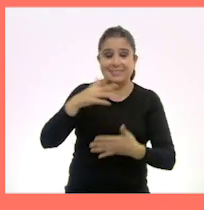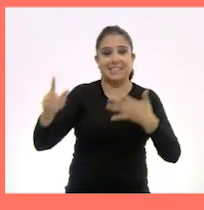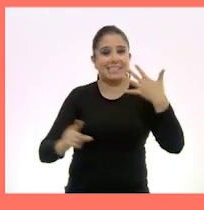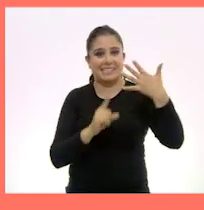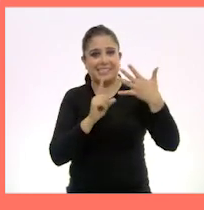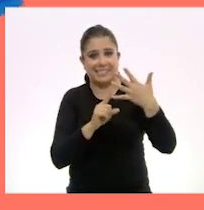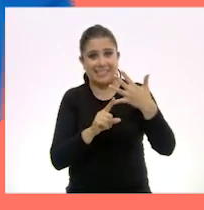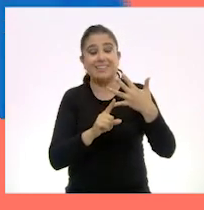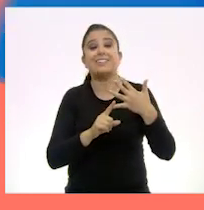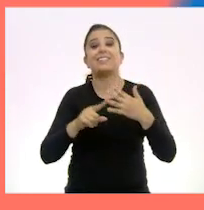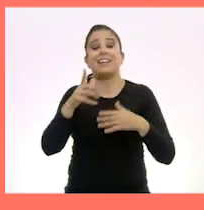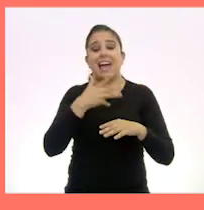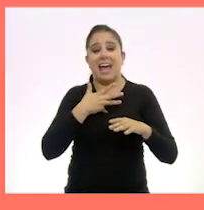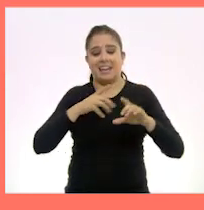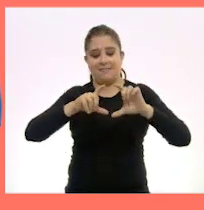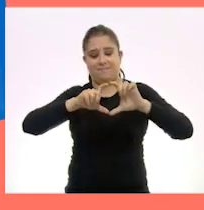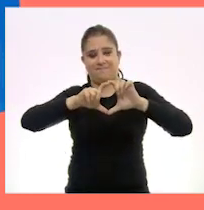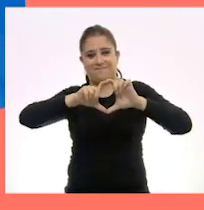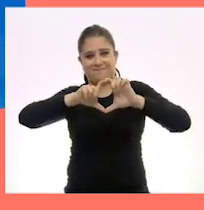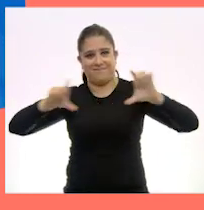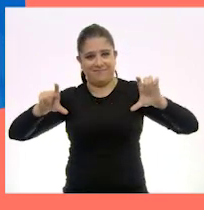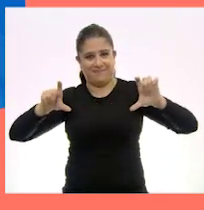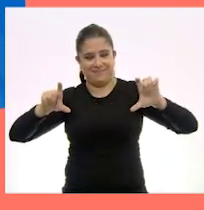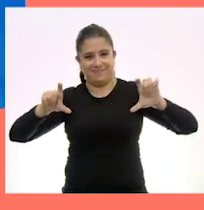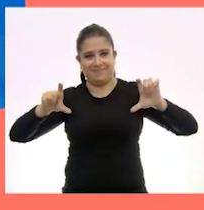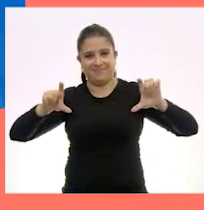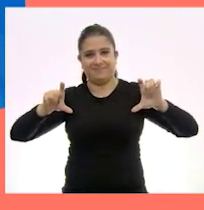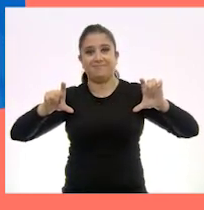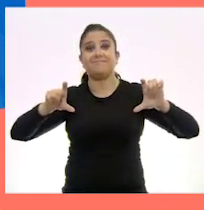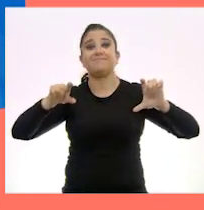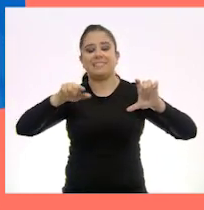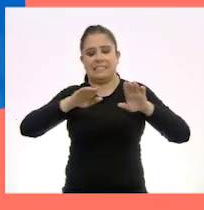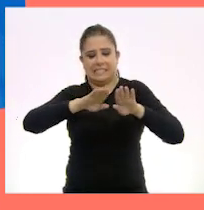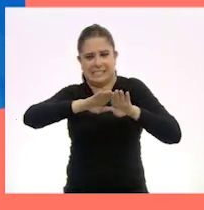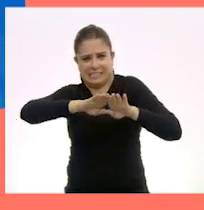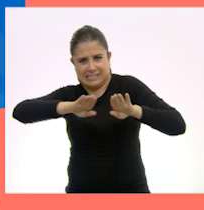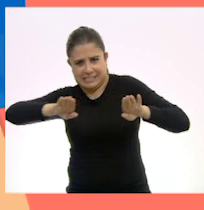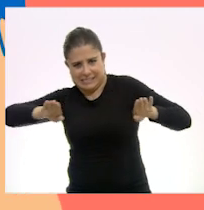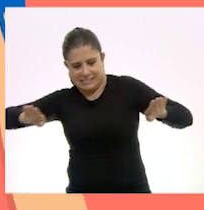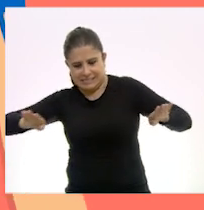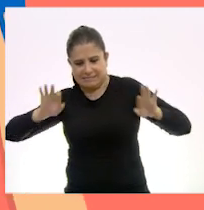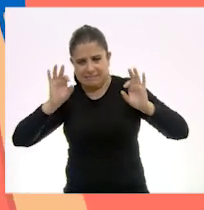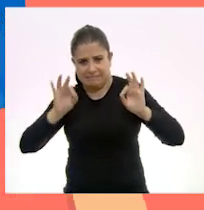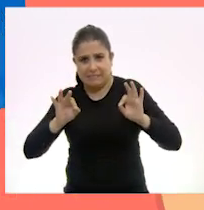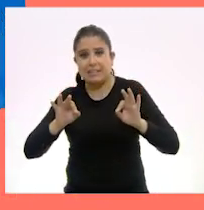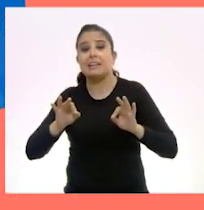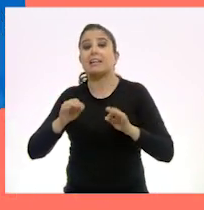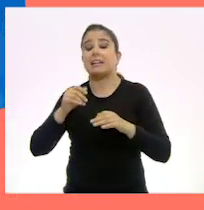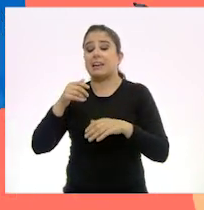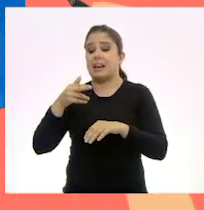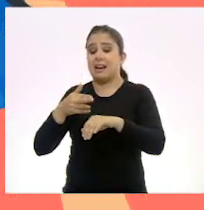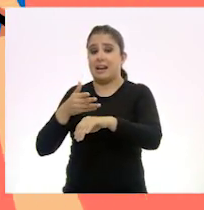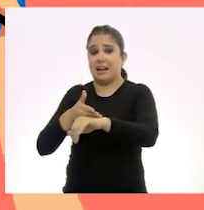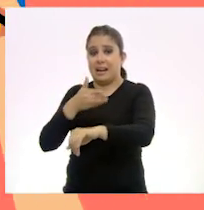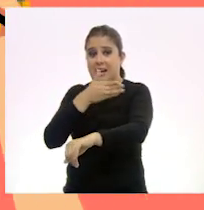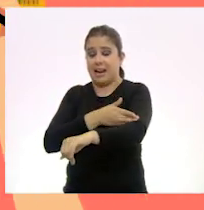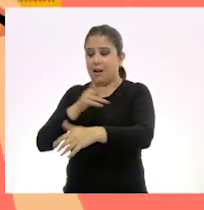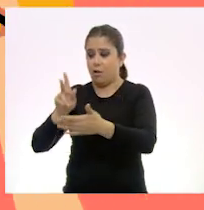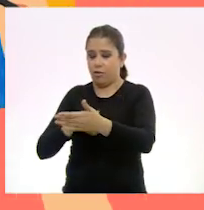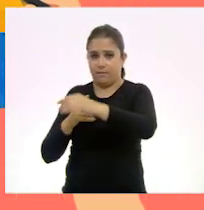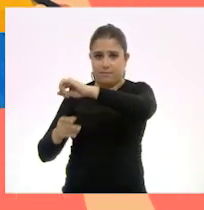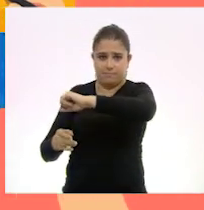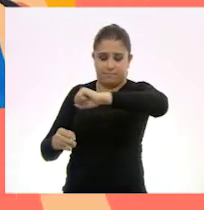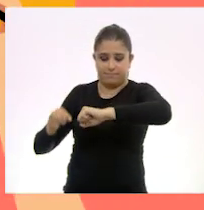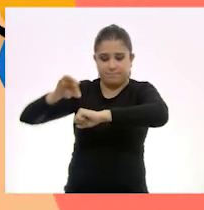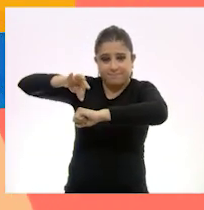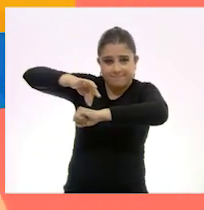5. Ahora tenemos un pequeño pedazo de playera. Estira a lo ancho y con ayuda de la regla, mide y marca con